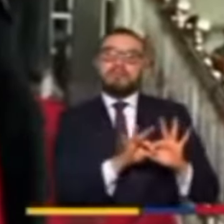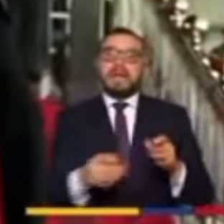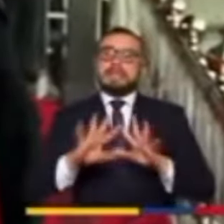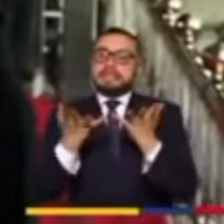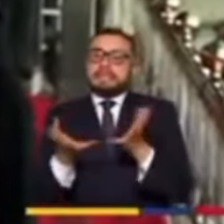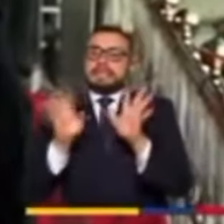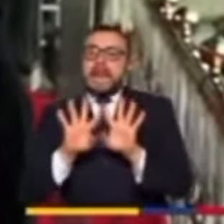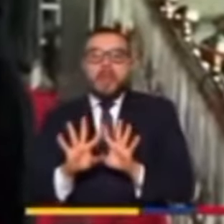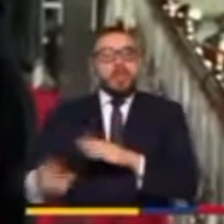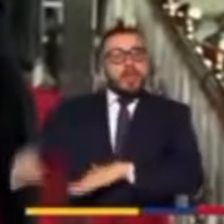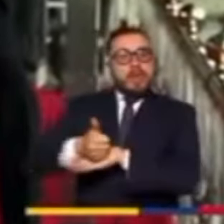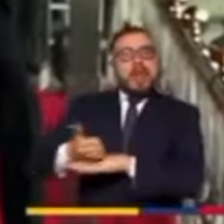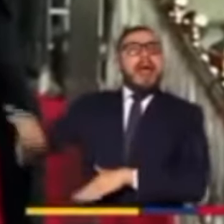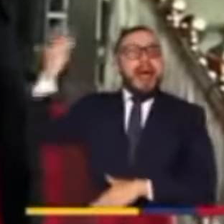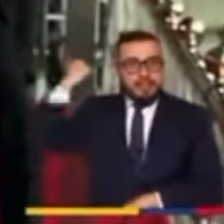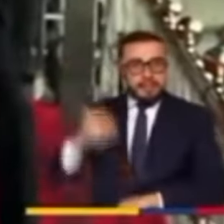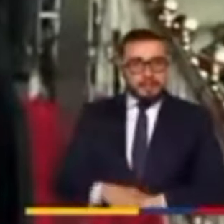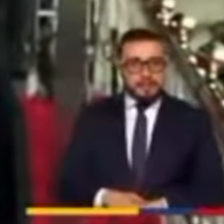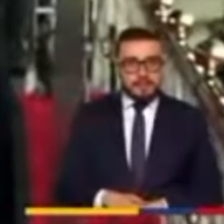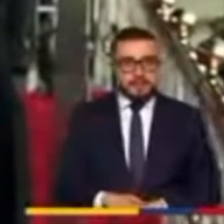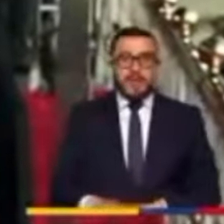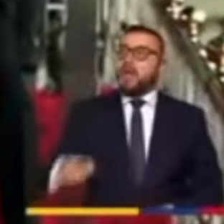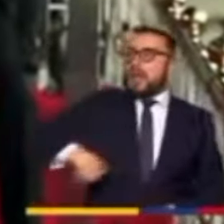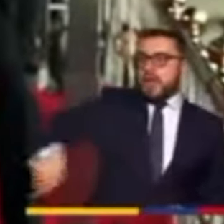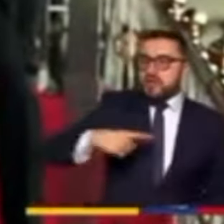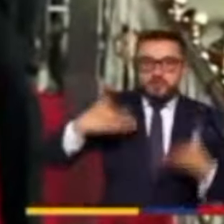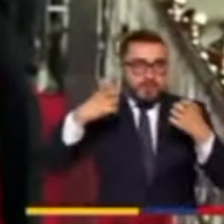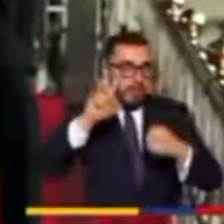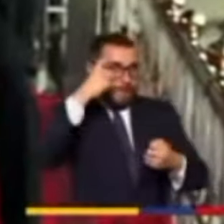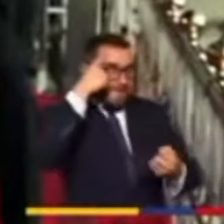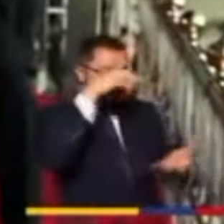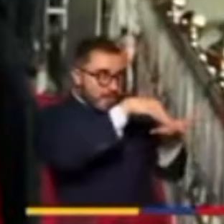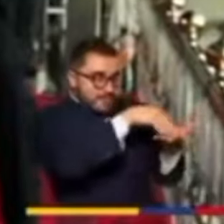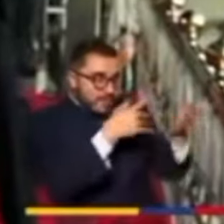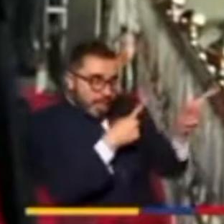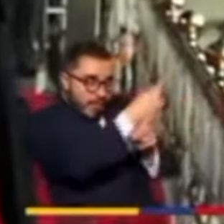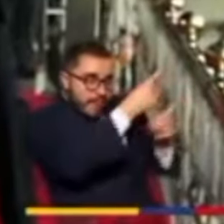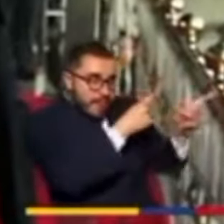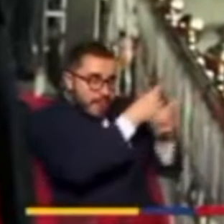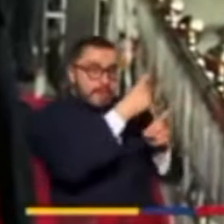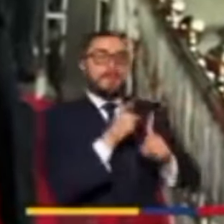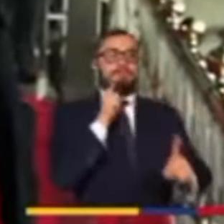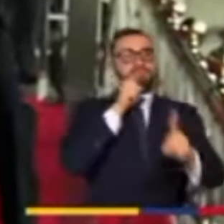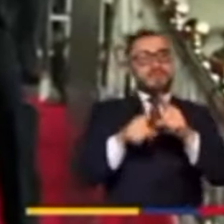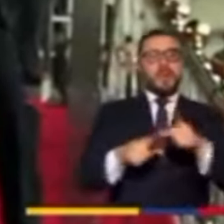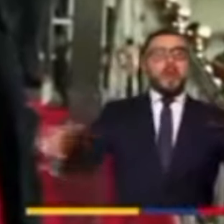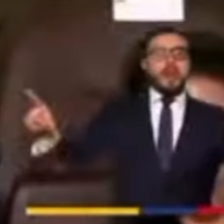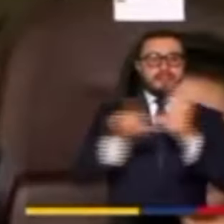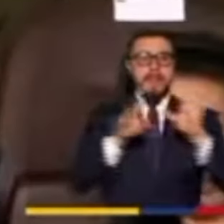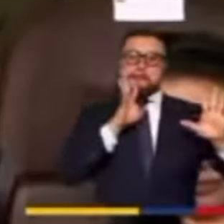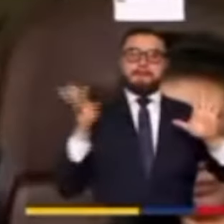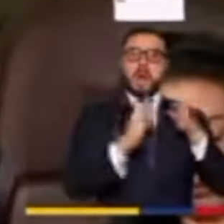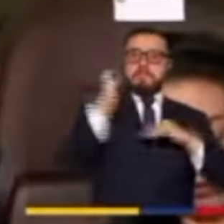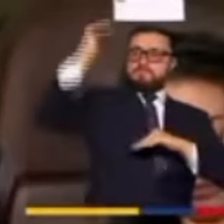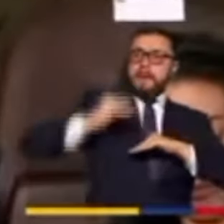generales antes. Nos quieren es debilitar para que el crimen no tenga estas estadísticas de